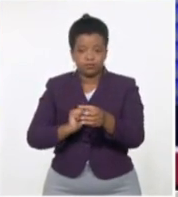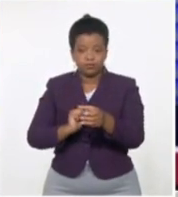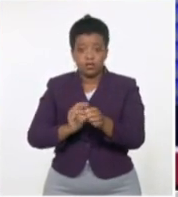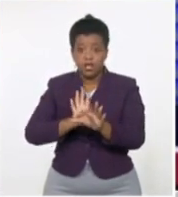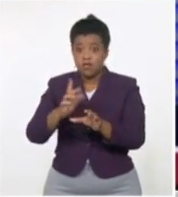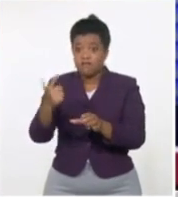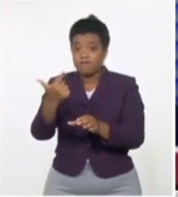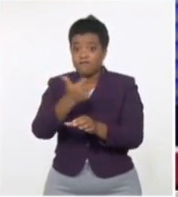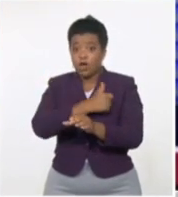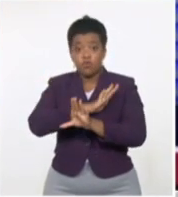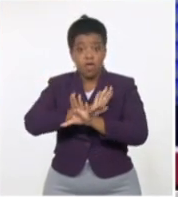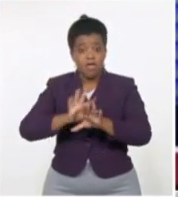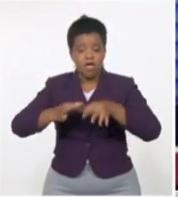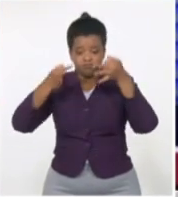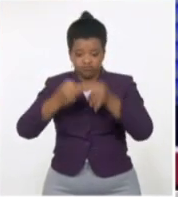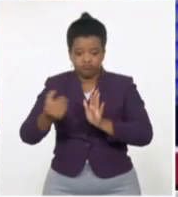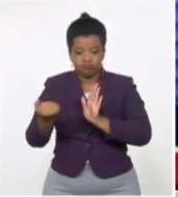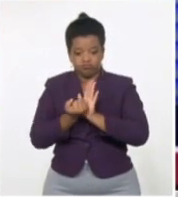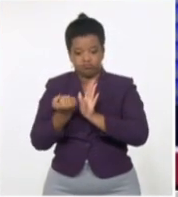registrada a nivel de campo.